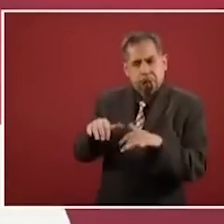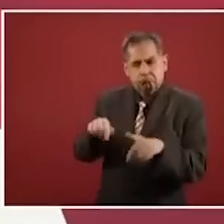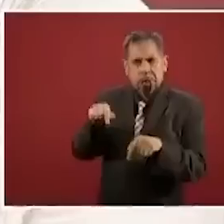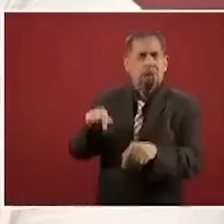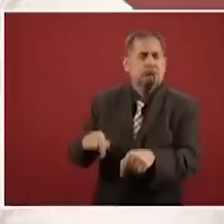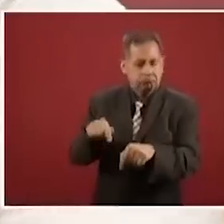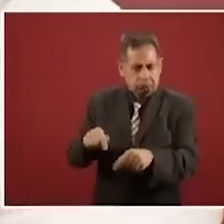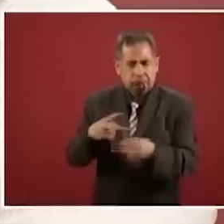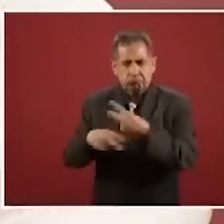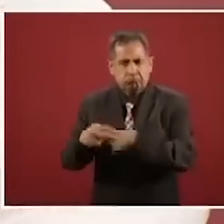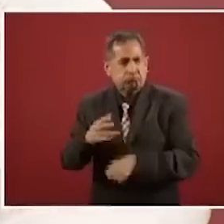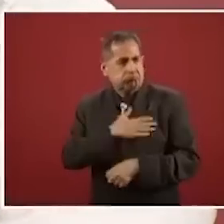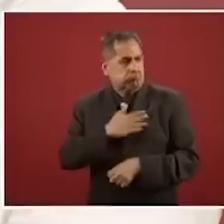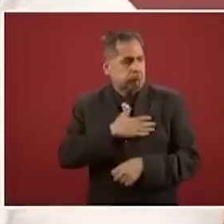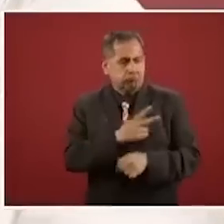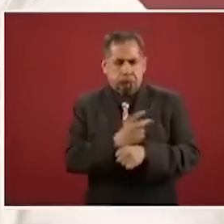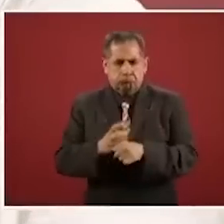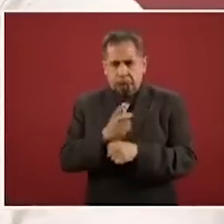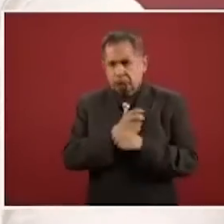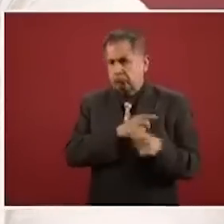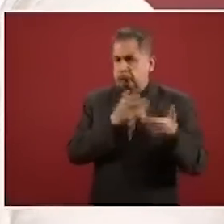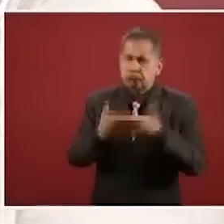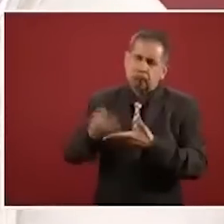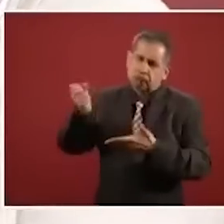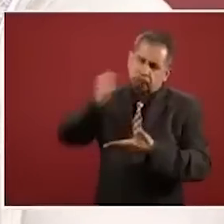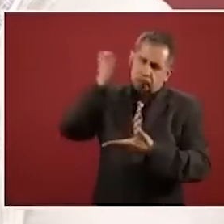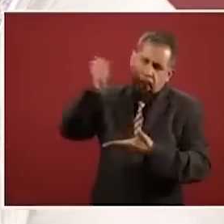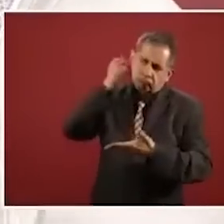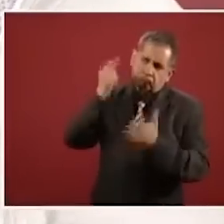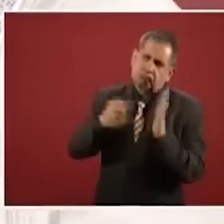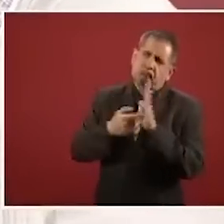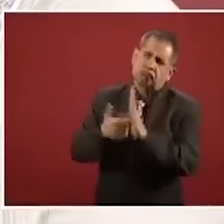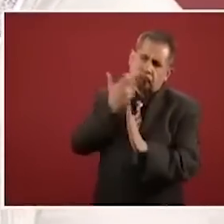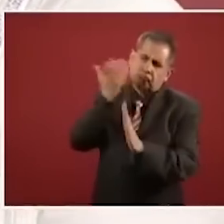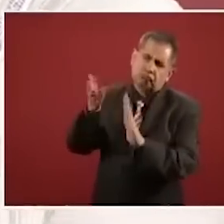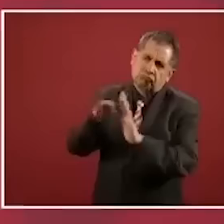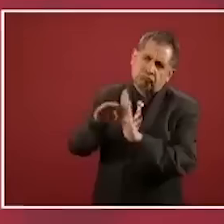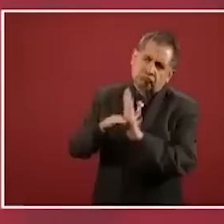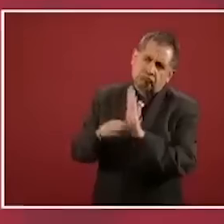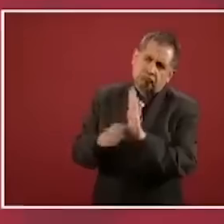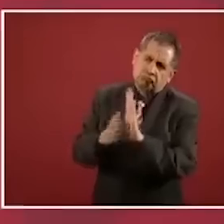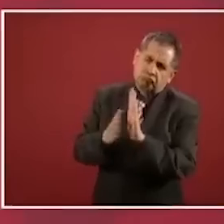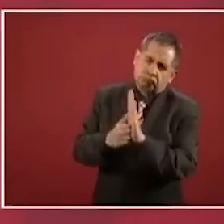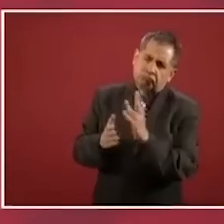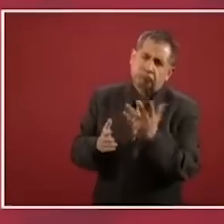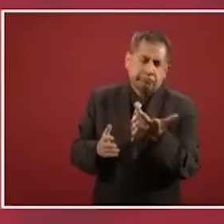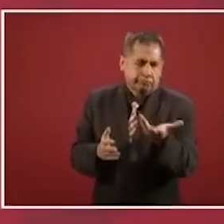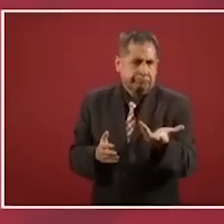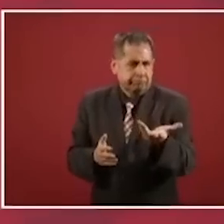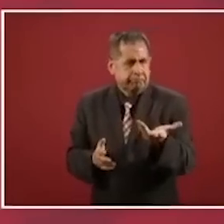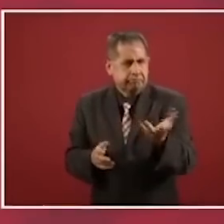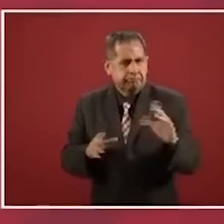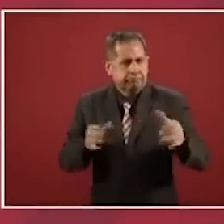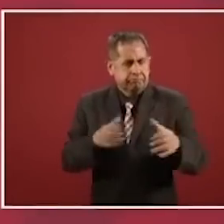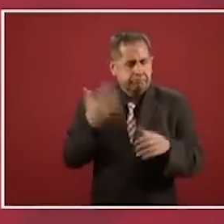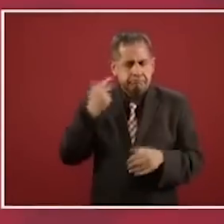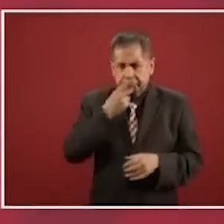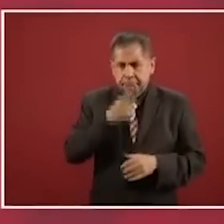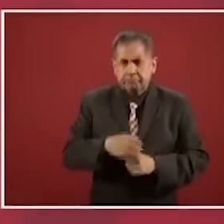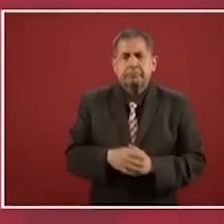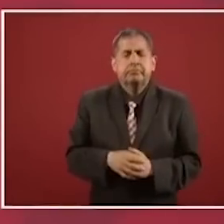a esta convocatoria, hicieron sus planteamientos en términos generales, como ya hemos dicho,